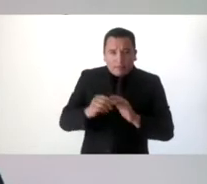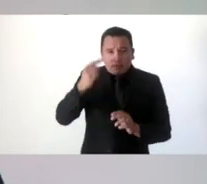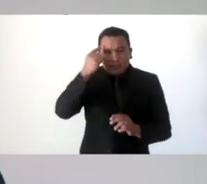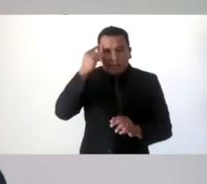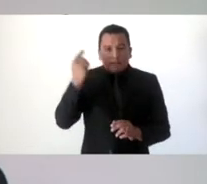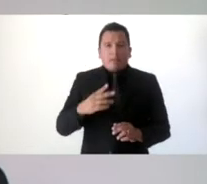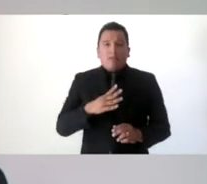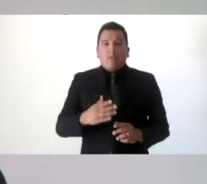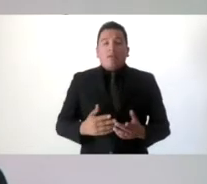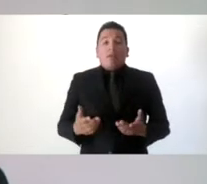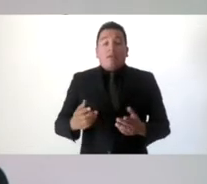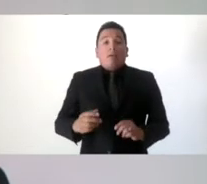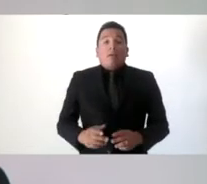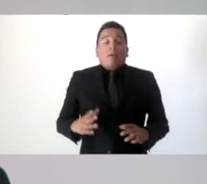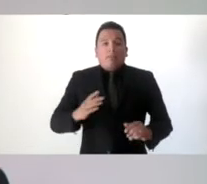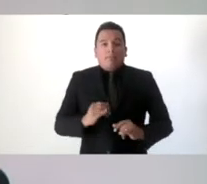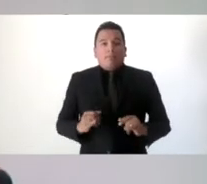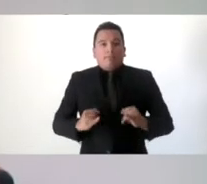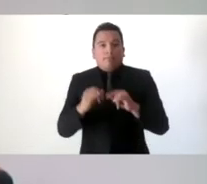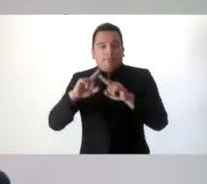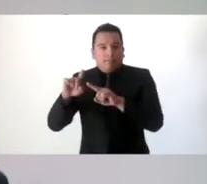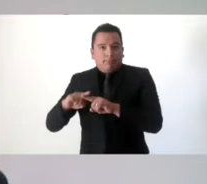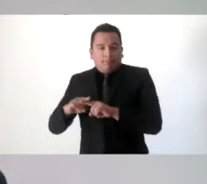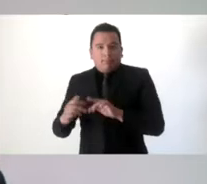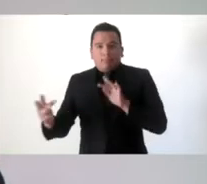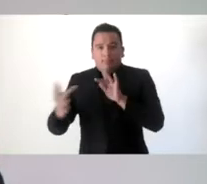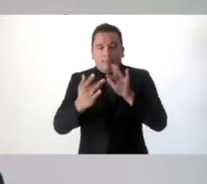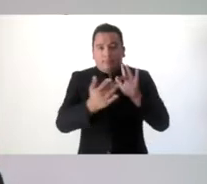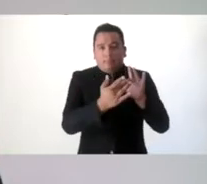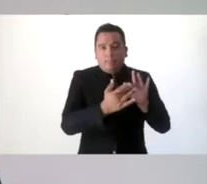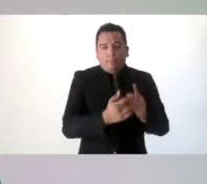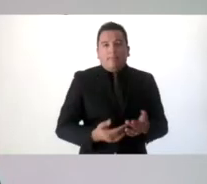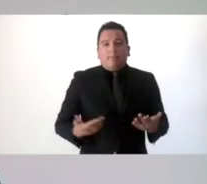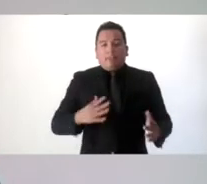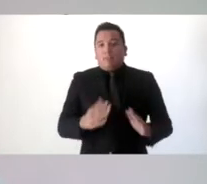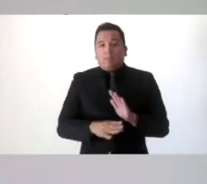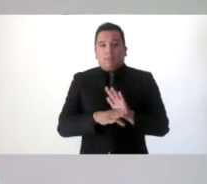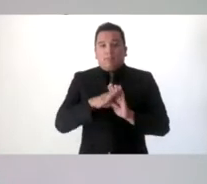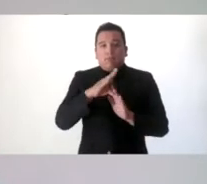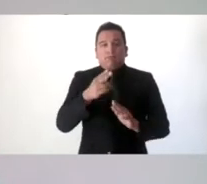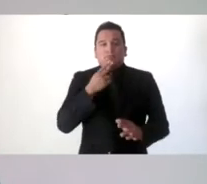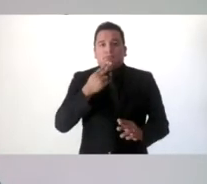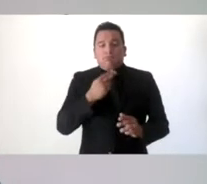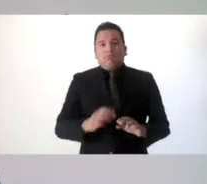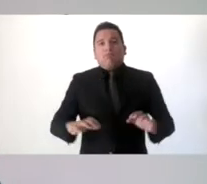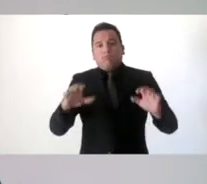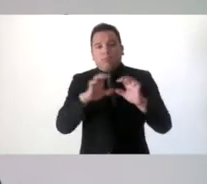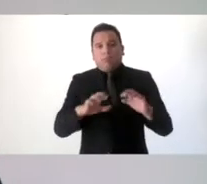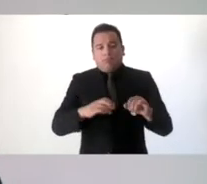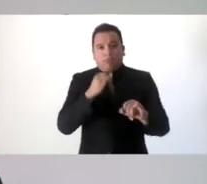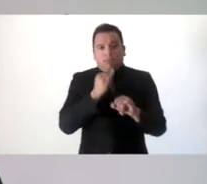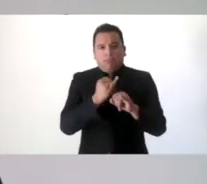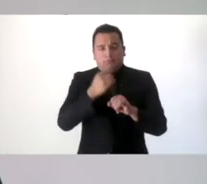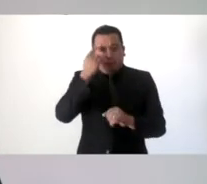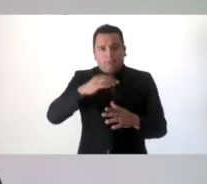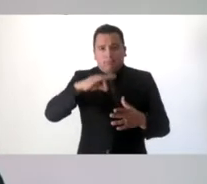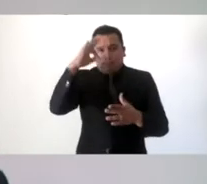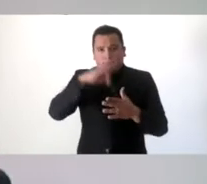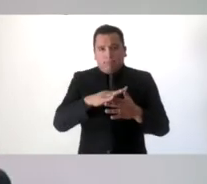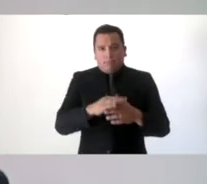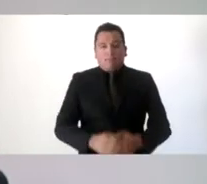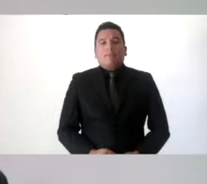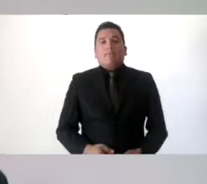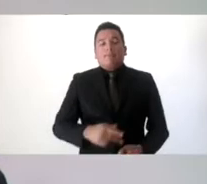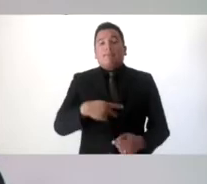entonces digamos que hay un impasse en la utilización de mecanismos electrónicos, principalmente a nivel nacional y a nivel de